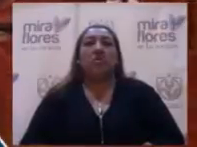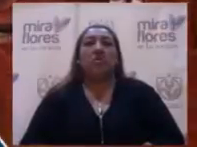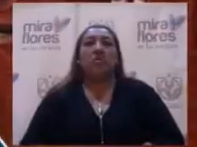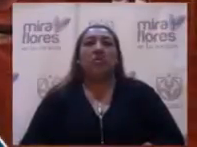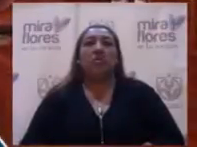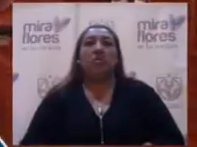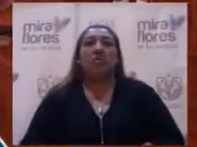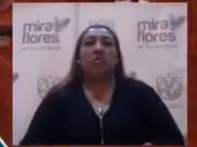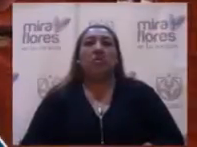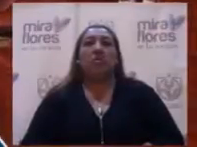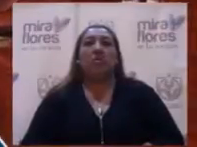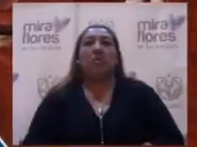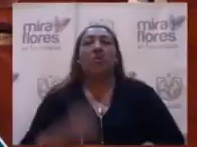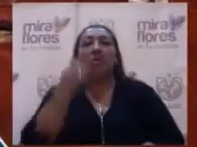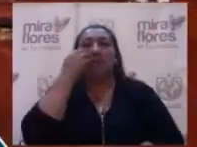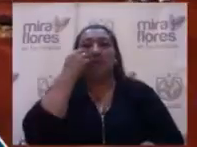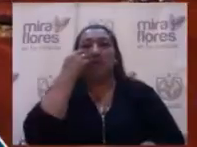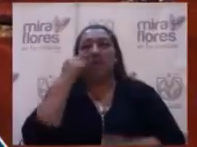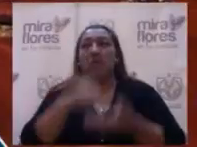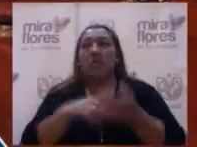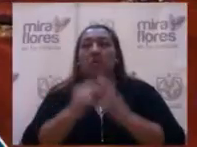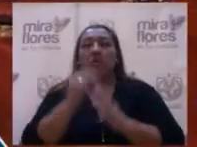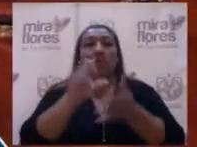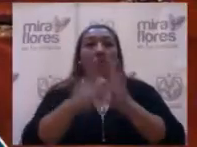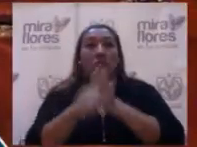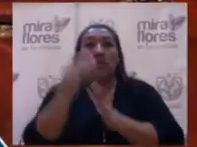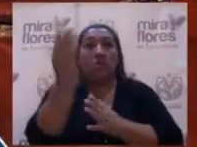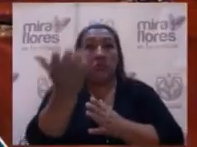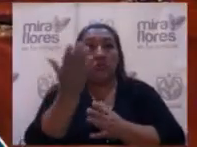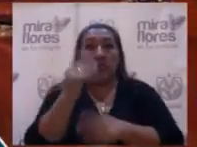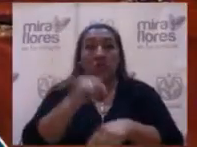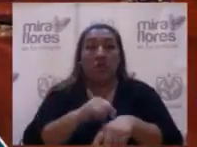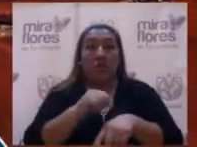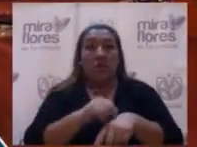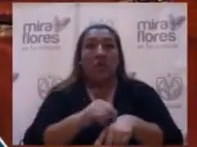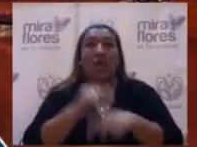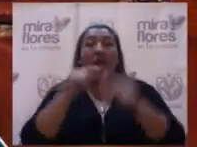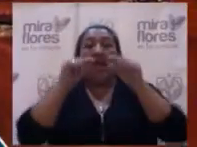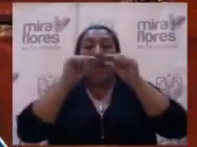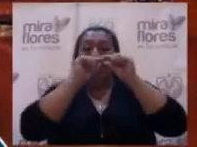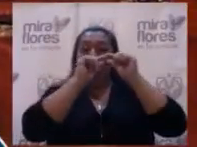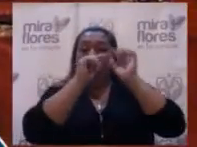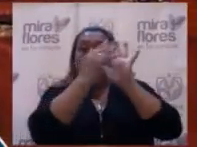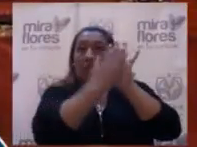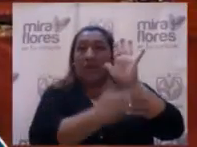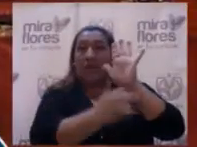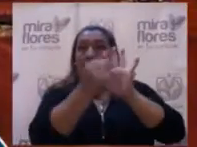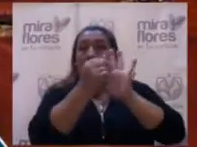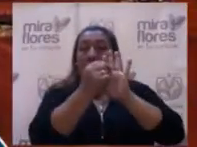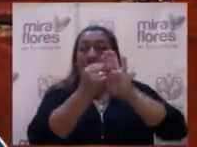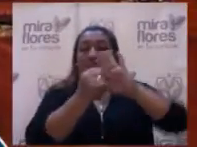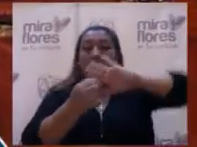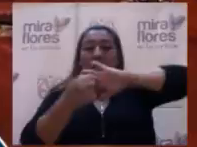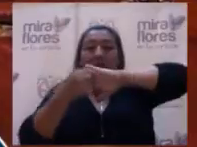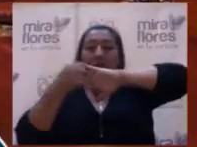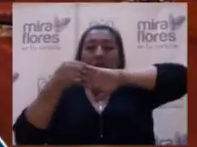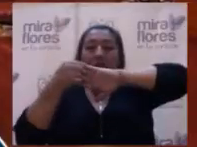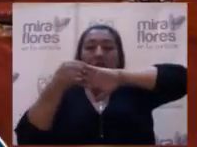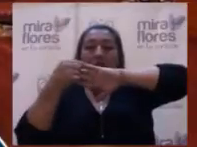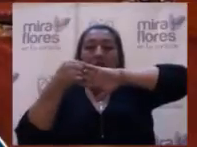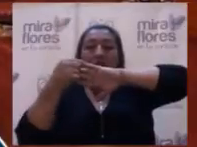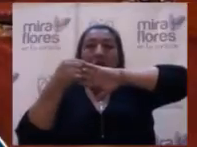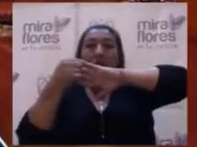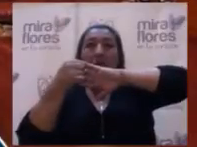Lo que se tiene es esto, y usted lo ha recibido en su momento. Aquí en la parte de arriba dice Leicol, que es el material. Eso no es